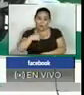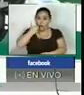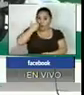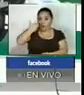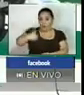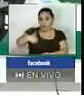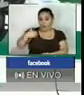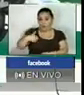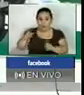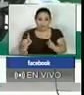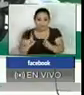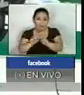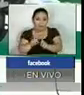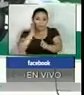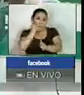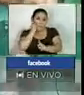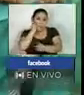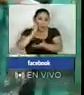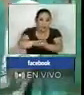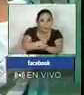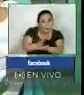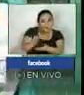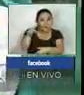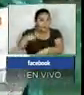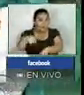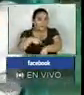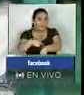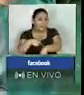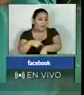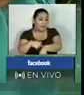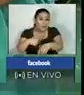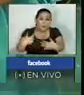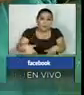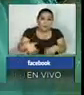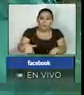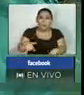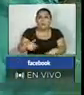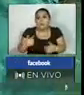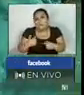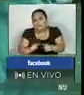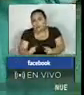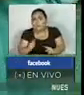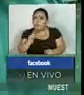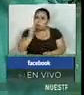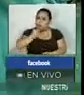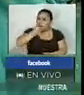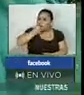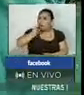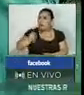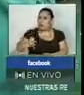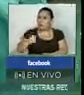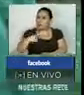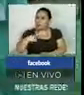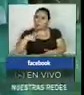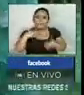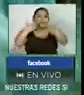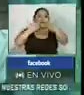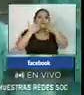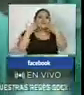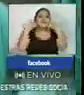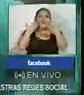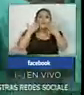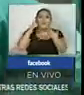orgullosa de estar al lado de ella, compartiendo también estos momentos, verdad, de crisis que estamos, pero la verdad que contenta porque estamos